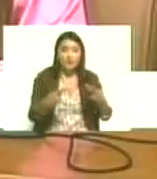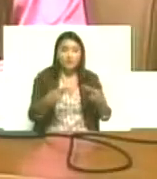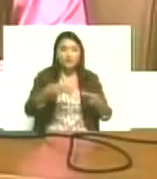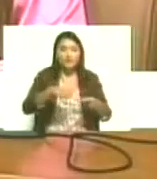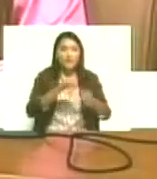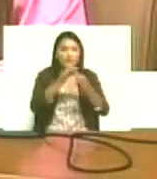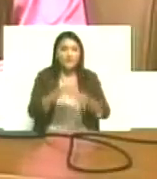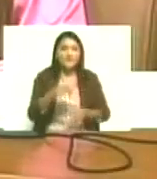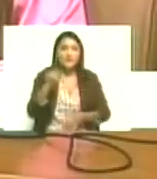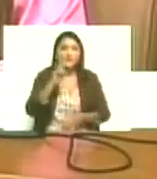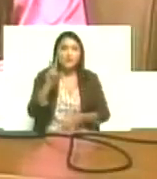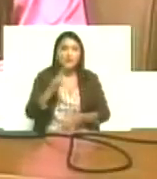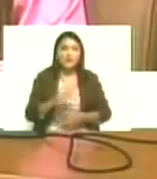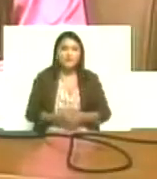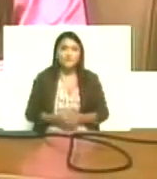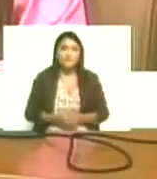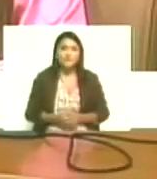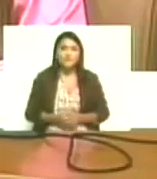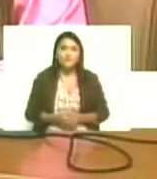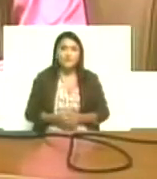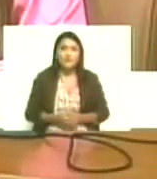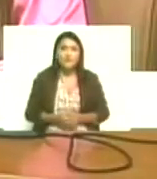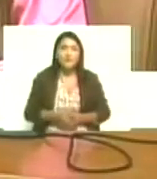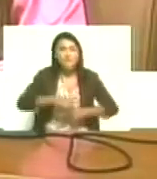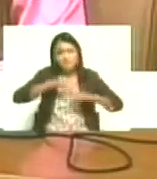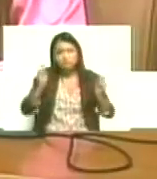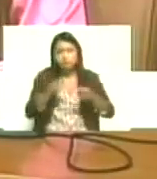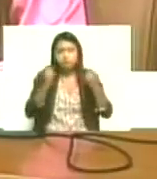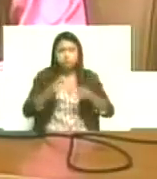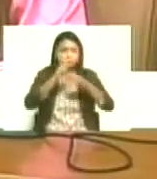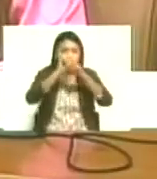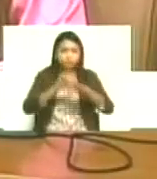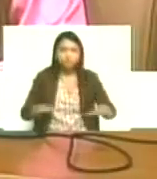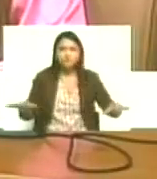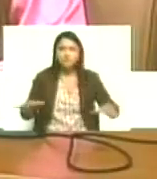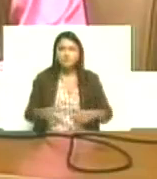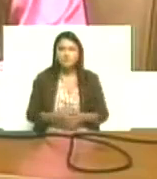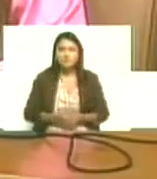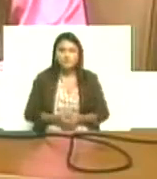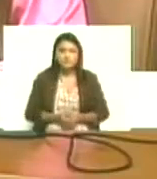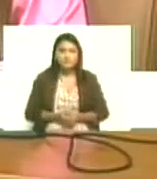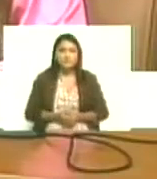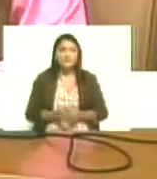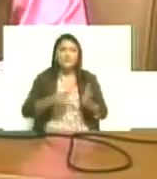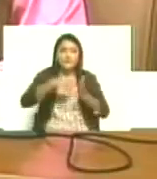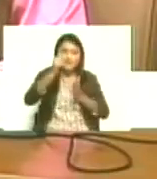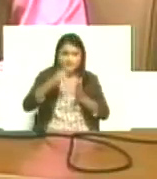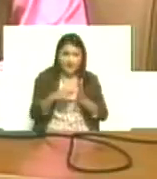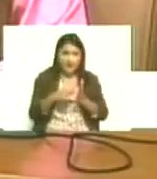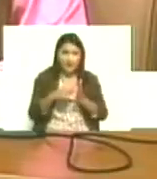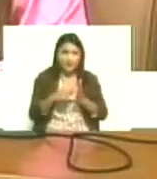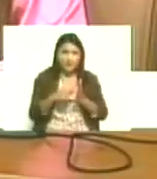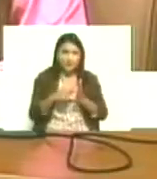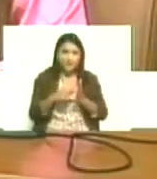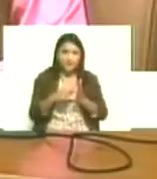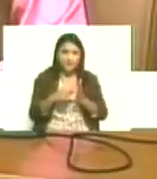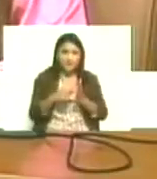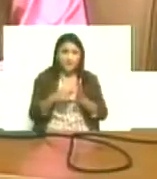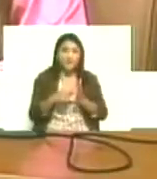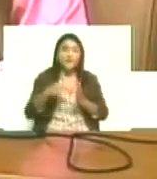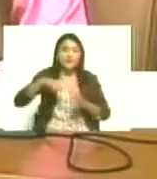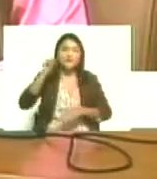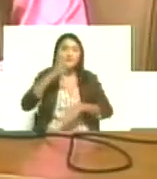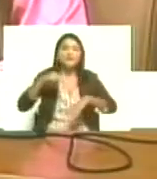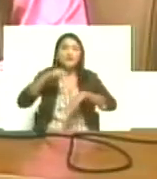República Bolivariana de Venezuela y dar máxima difusión del mismo. Dado, firmado y sellado en el Palacio Federal